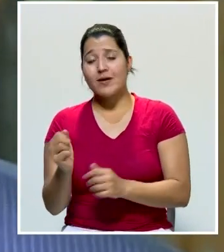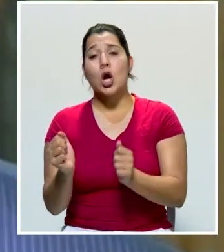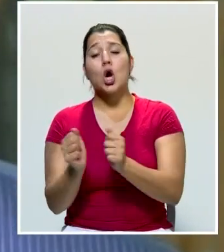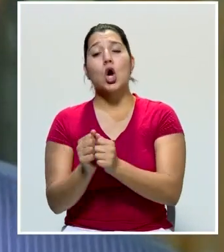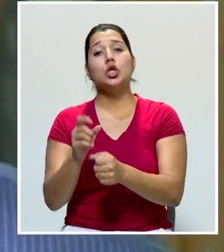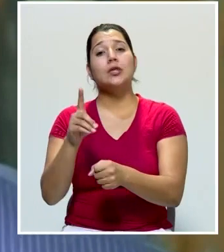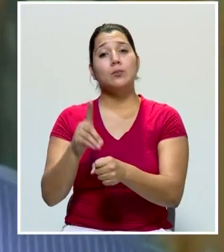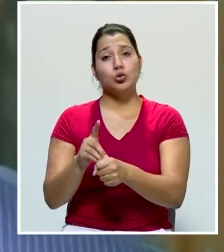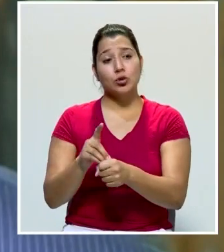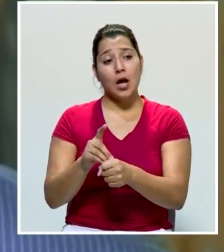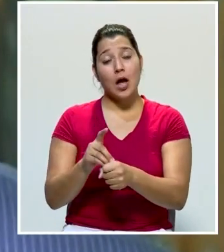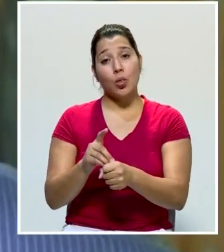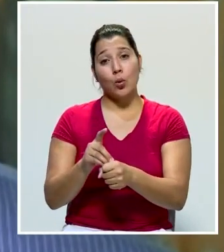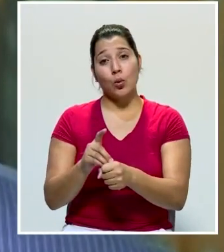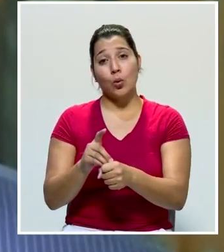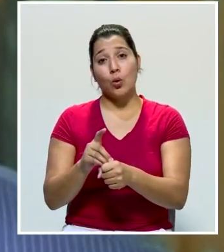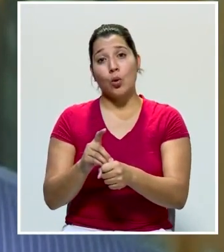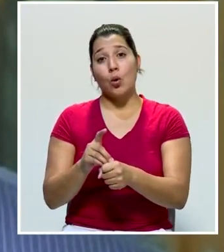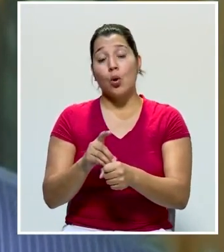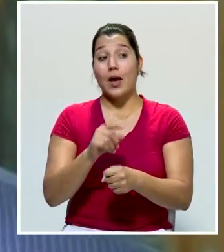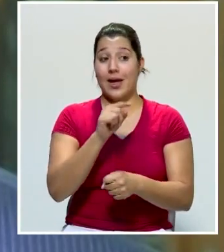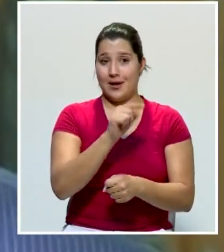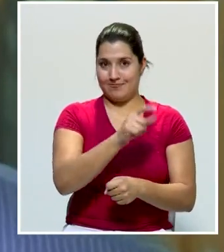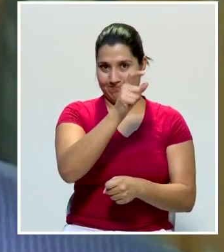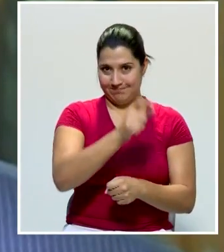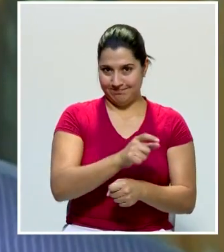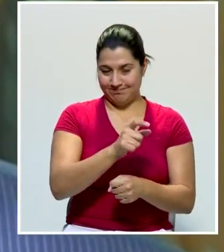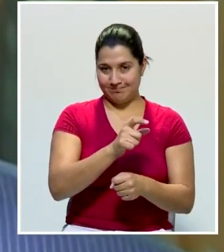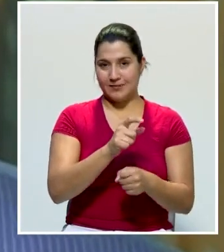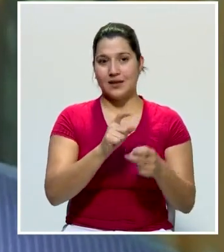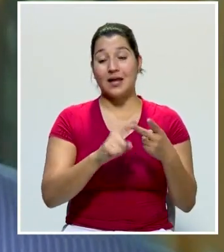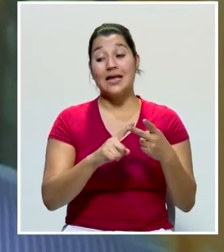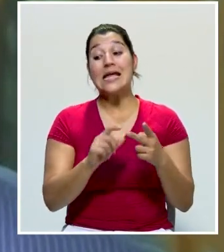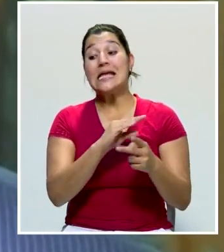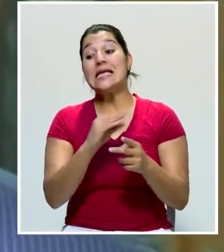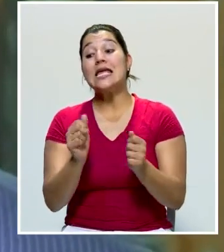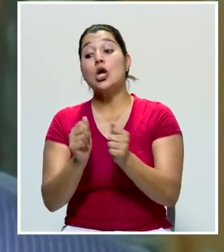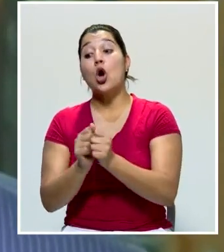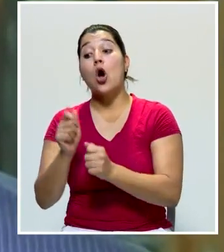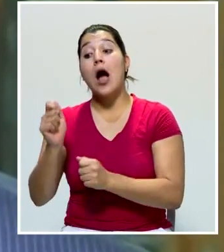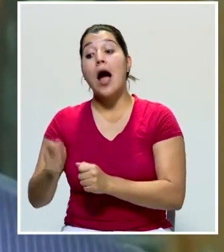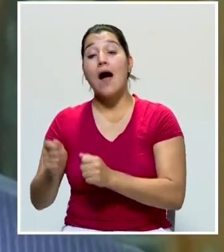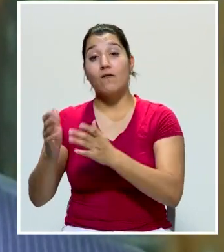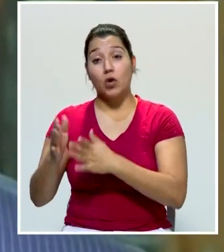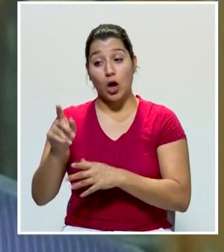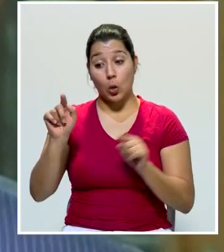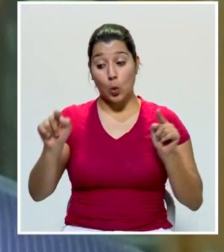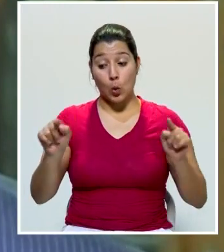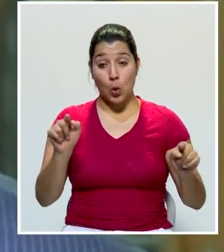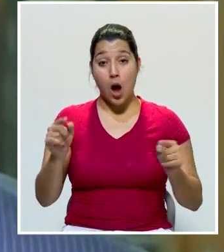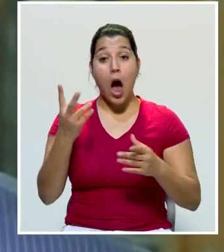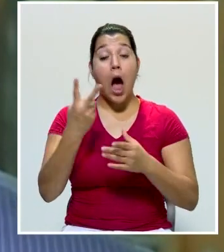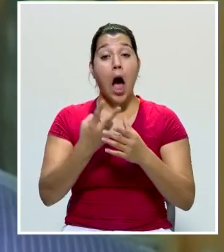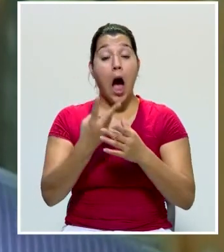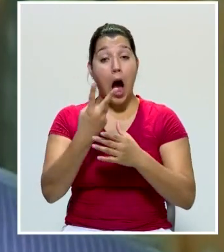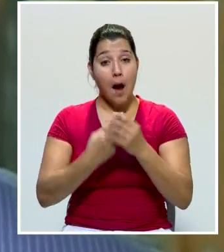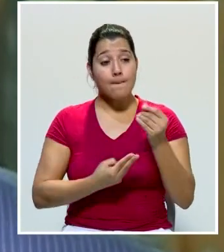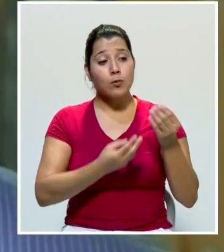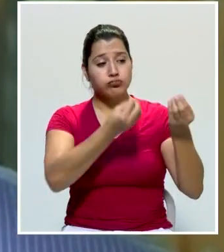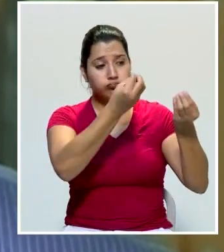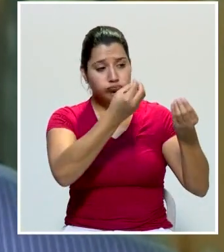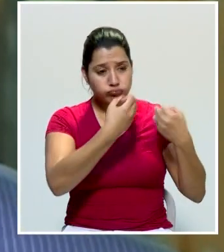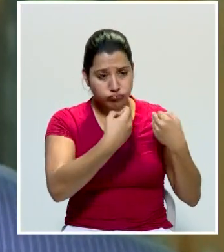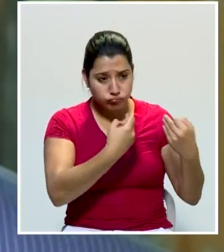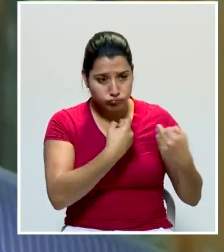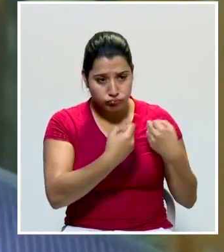el diputado Gurzón Cerdas y con el asesor para que me puedan dar sus respectivas versiones, y